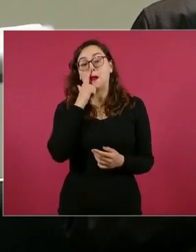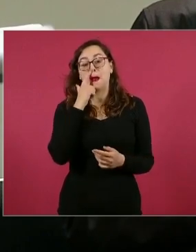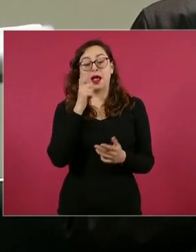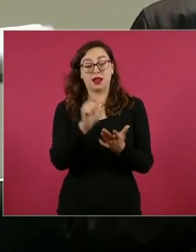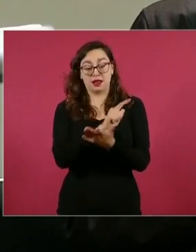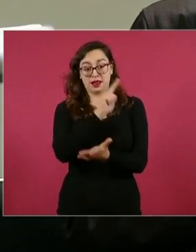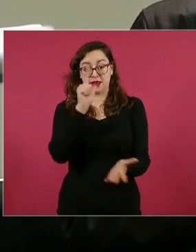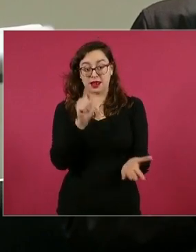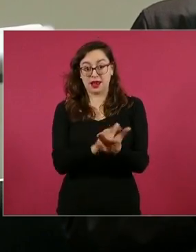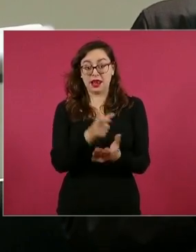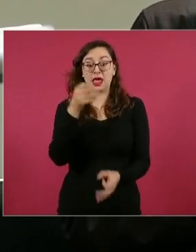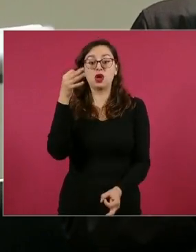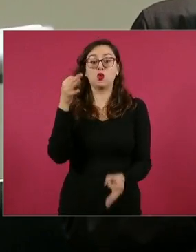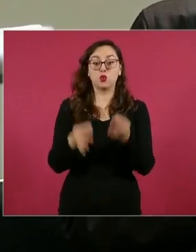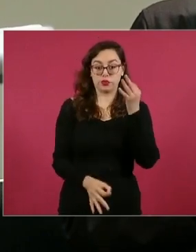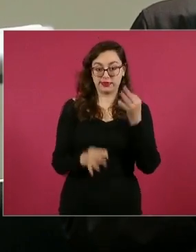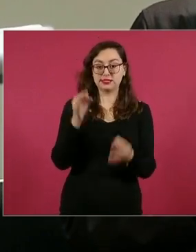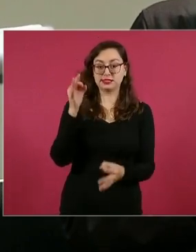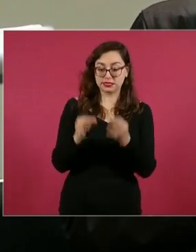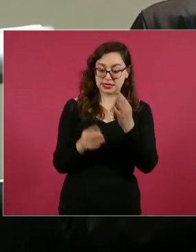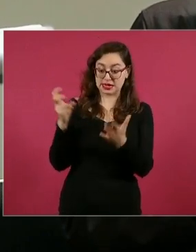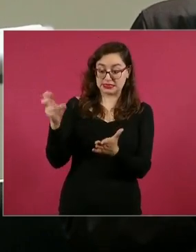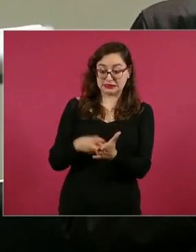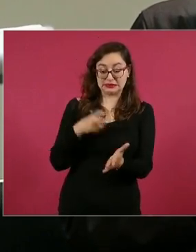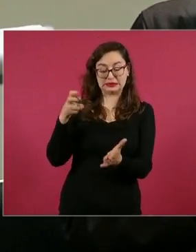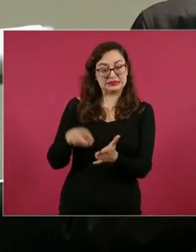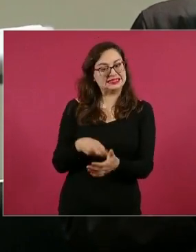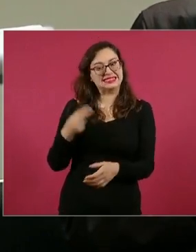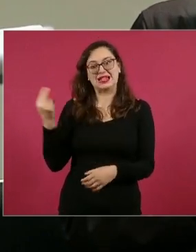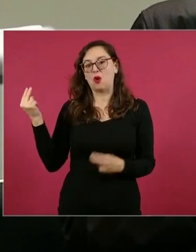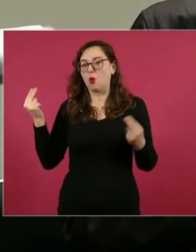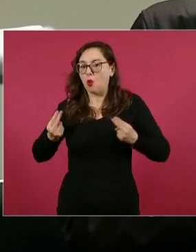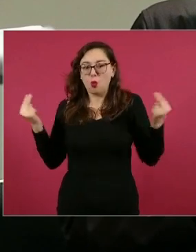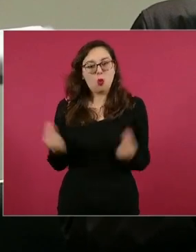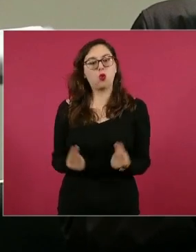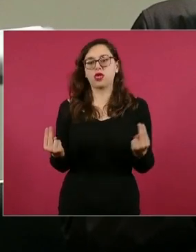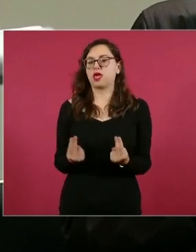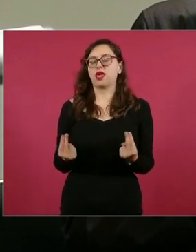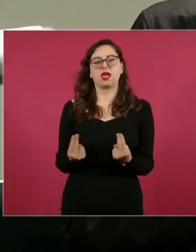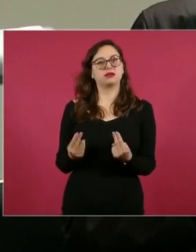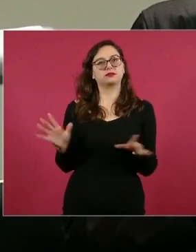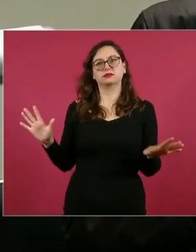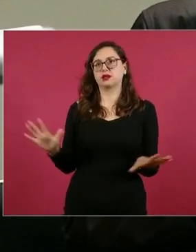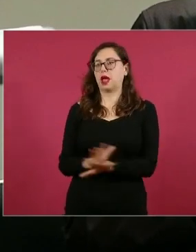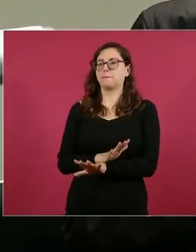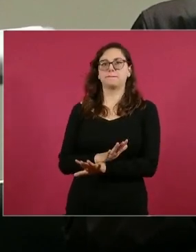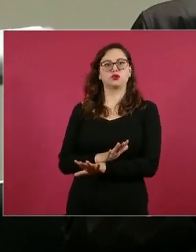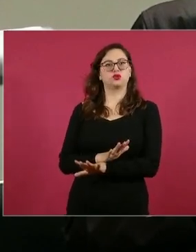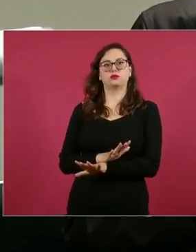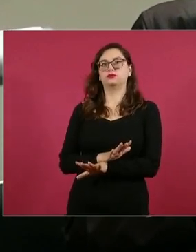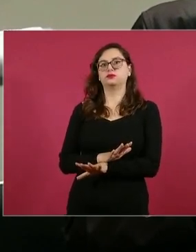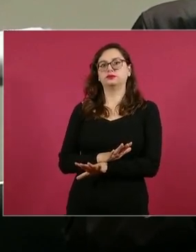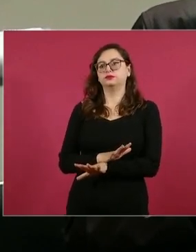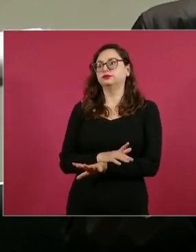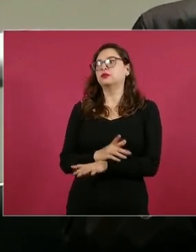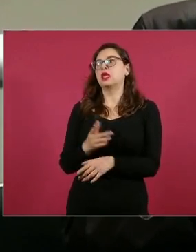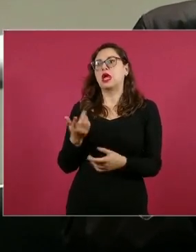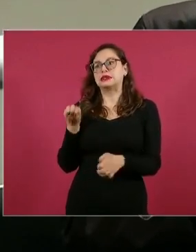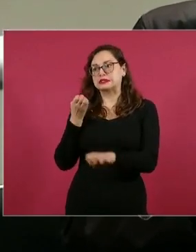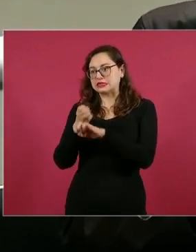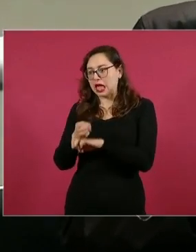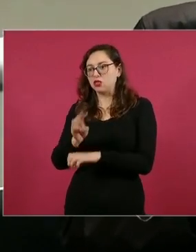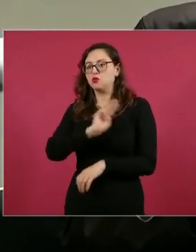judicial sean aplicadas urgentemente en Estados y municipios donde madres